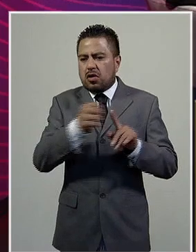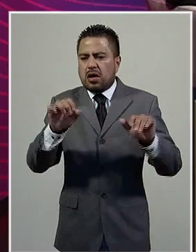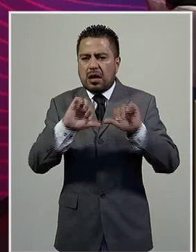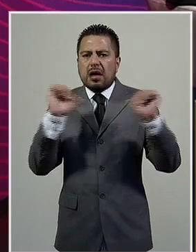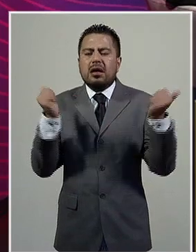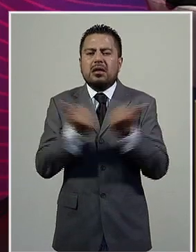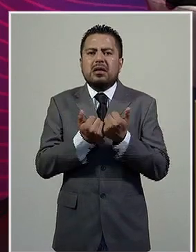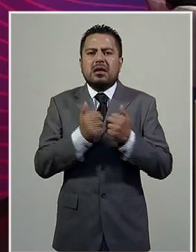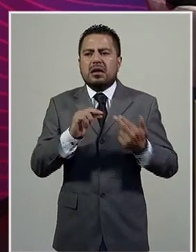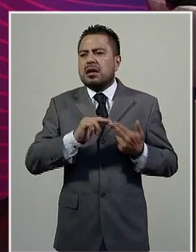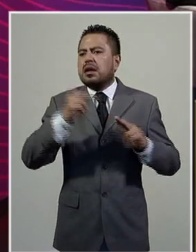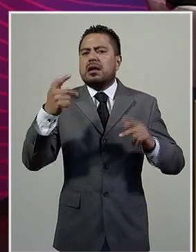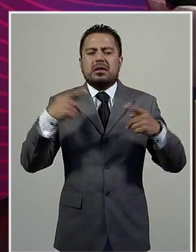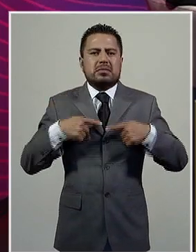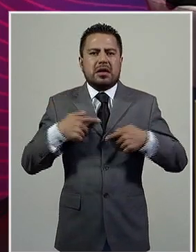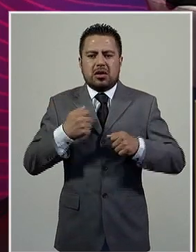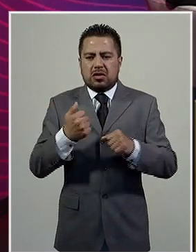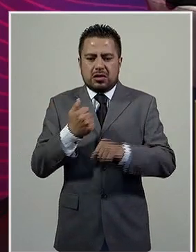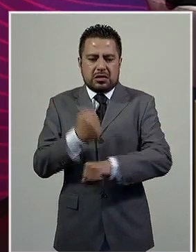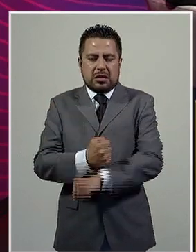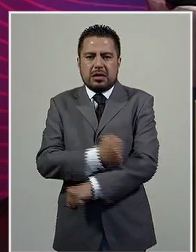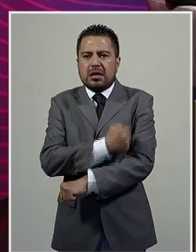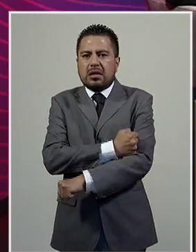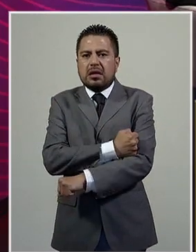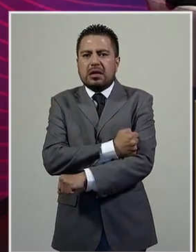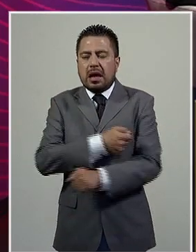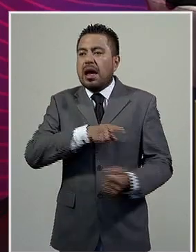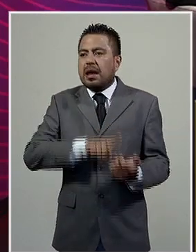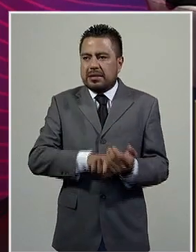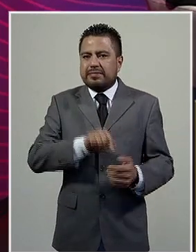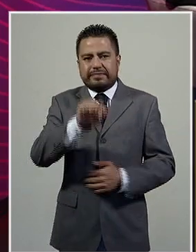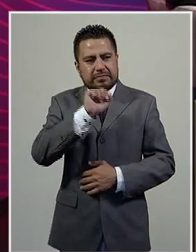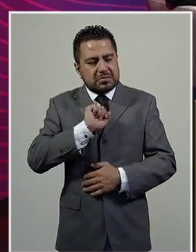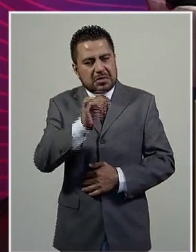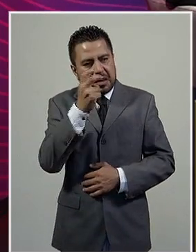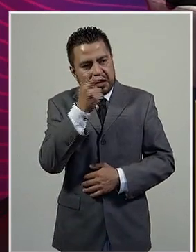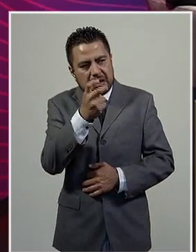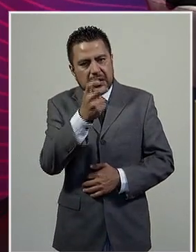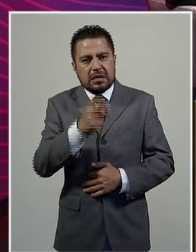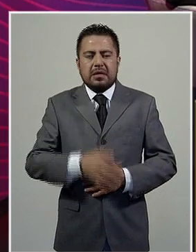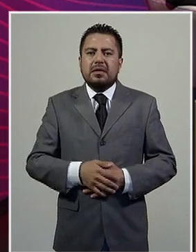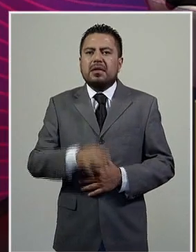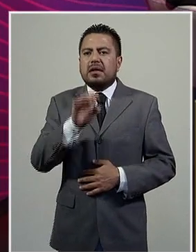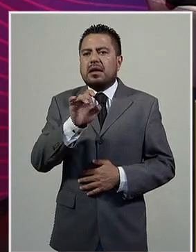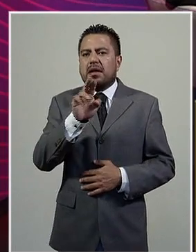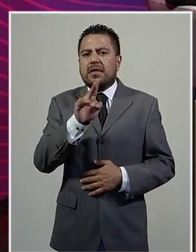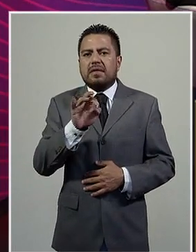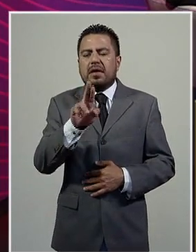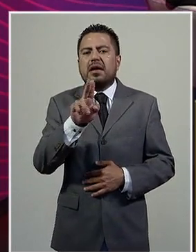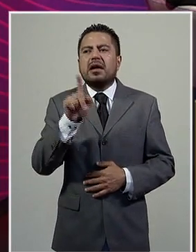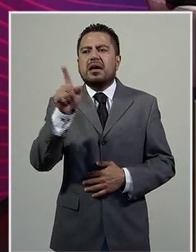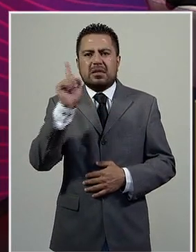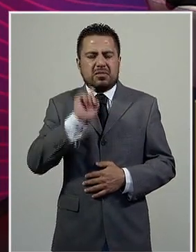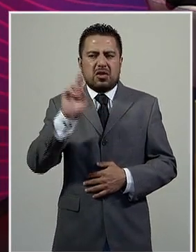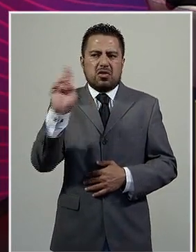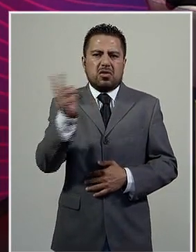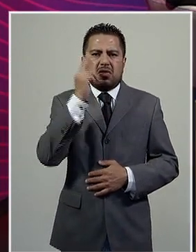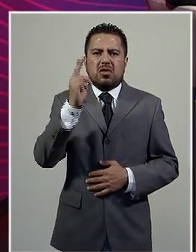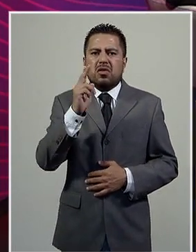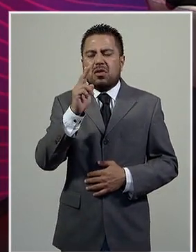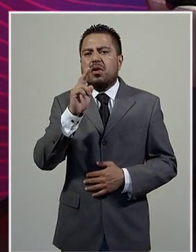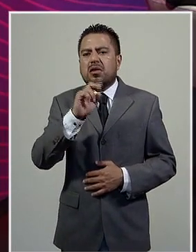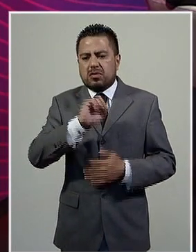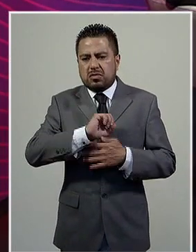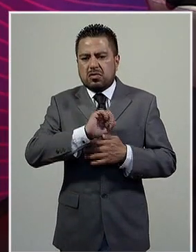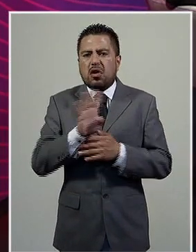en relación con las personas tatuadas. Así es, gracias por la invitación. Tatuadoras. ¿No? Sí, así es. Eva Arceo, una académica que en CONAPRED